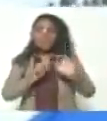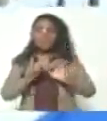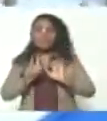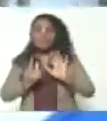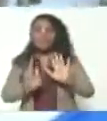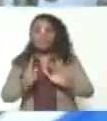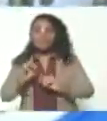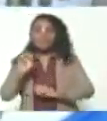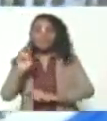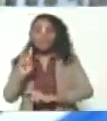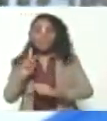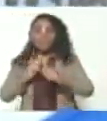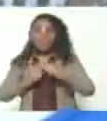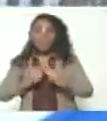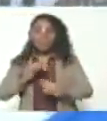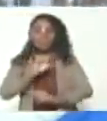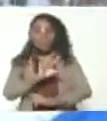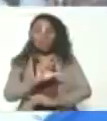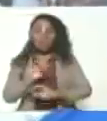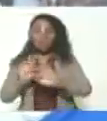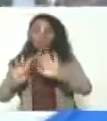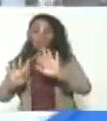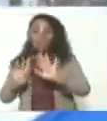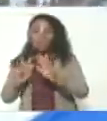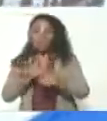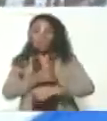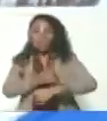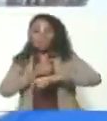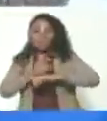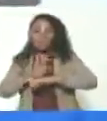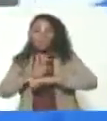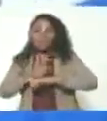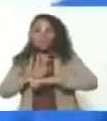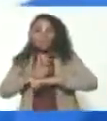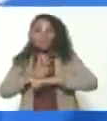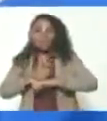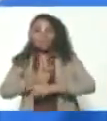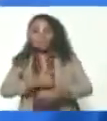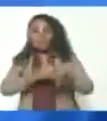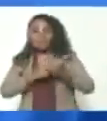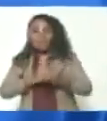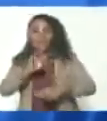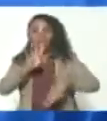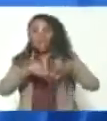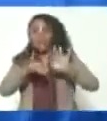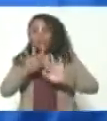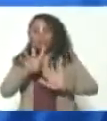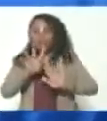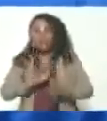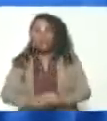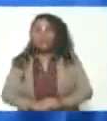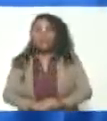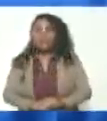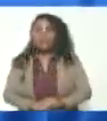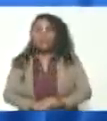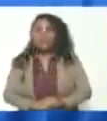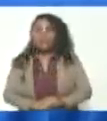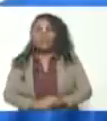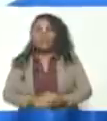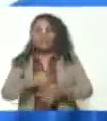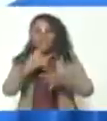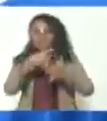7.62x39, los diferentes cargadores de fusiles FAL, M14, Sig Sauer